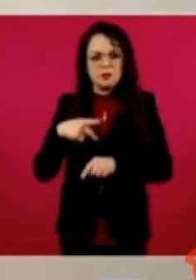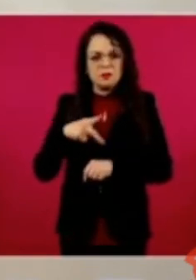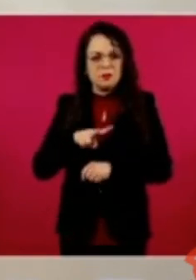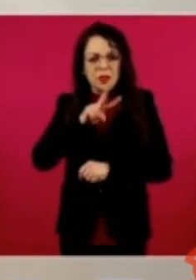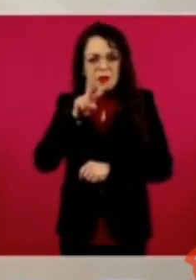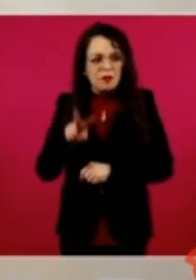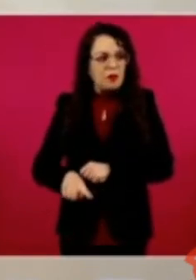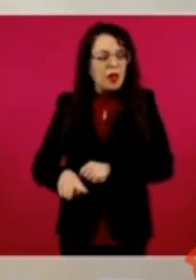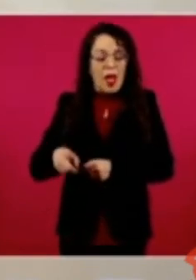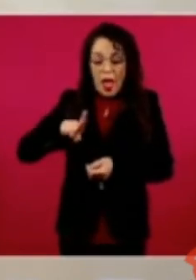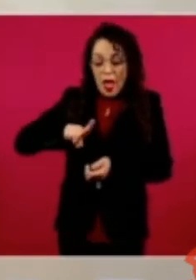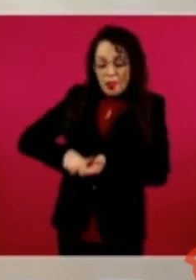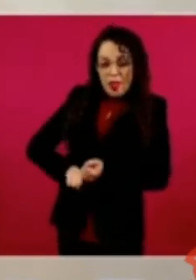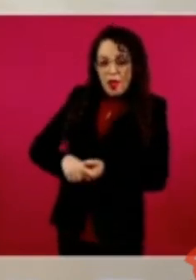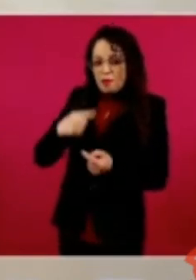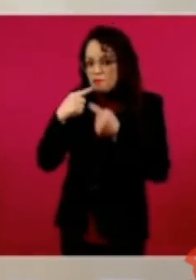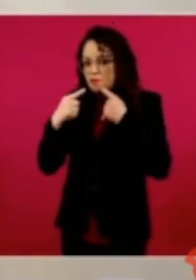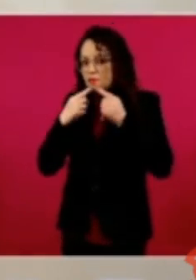finalizando, ¿no?